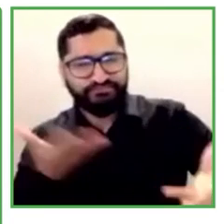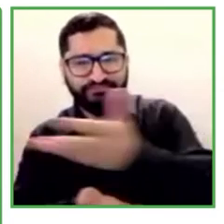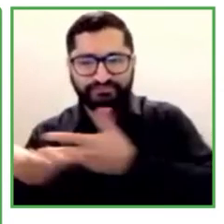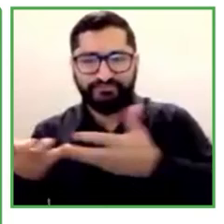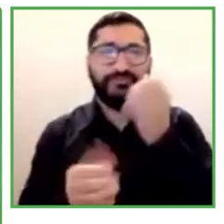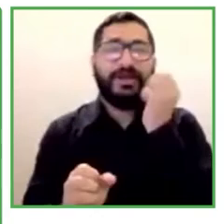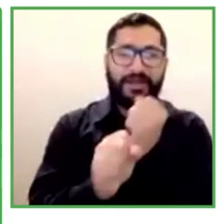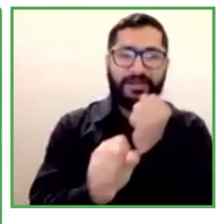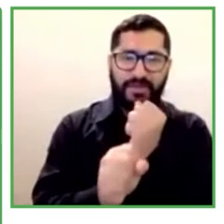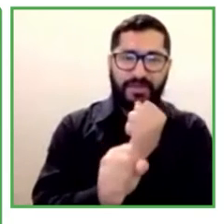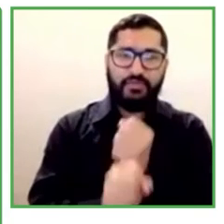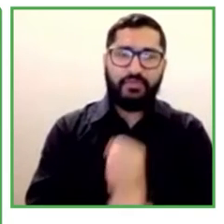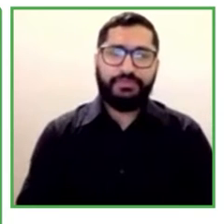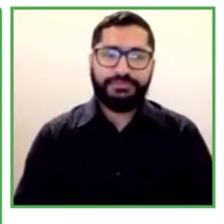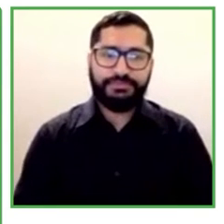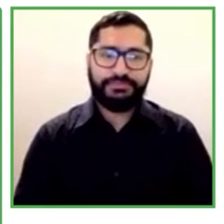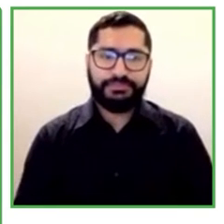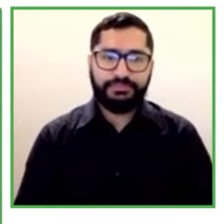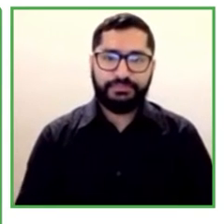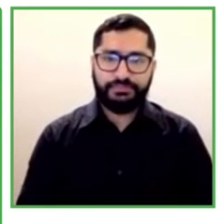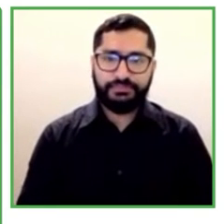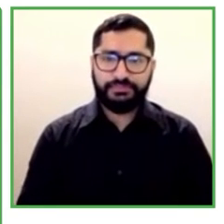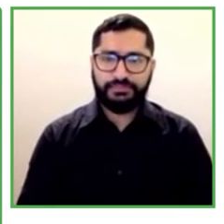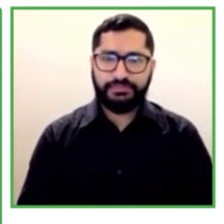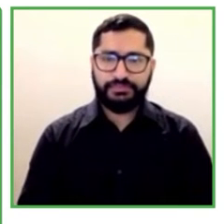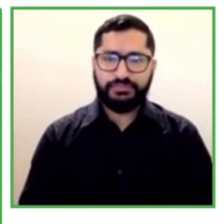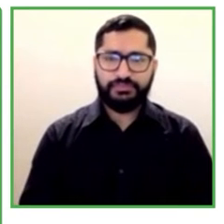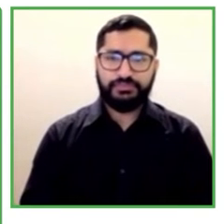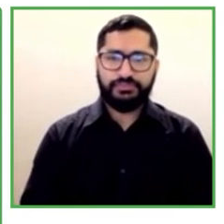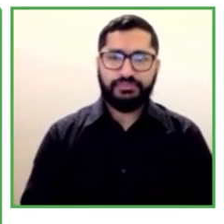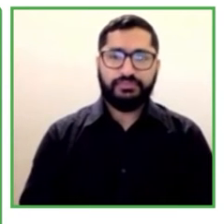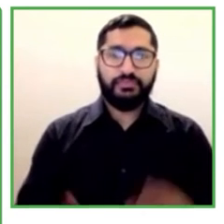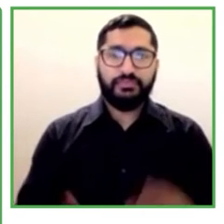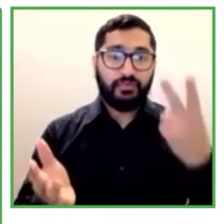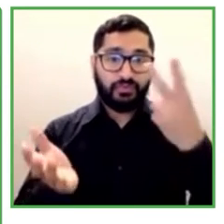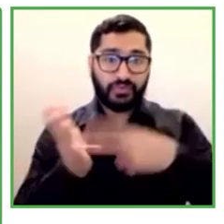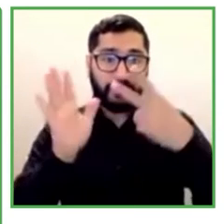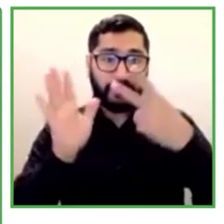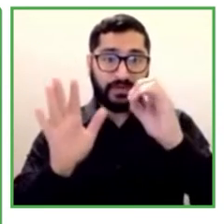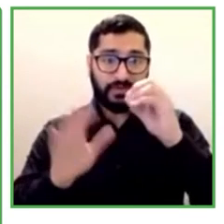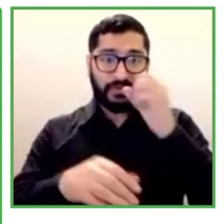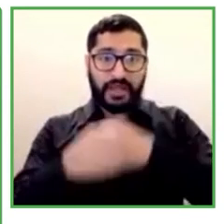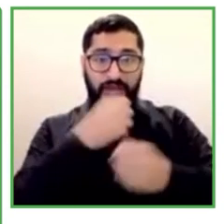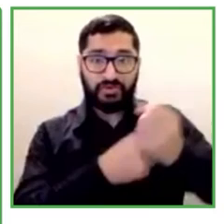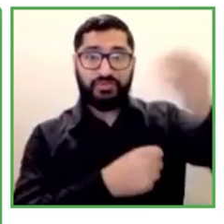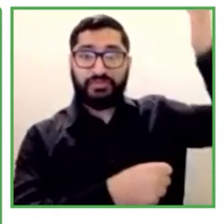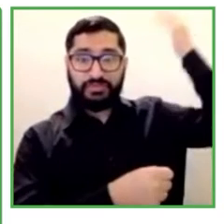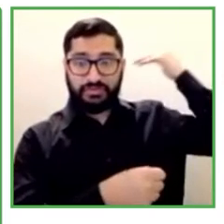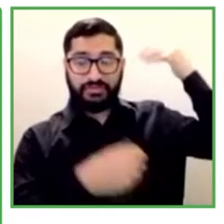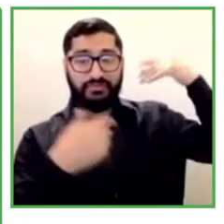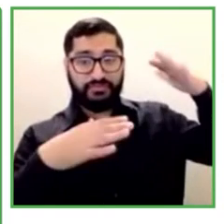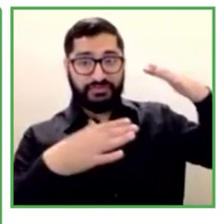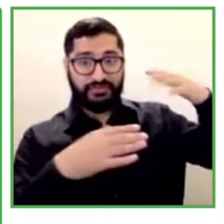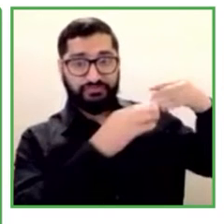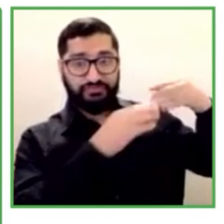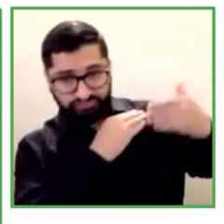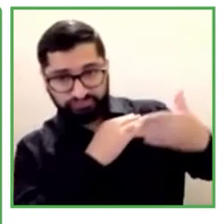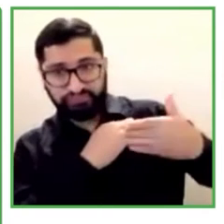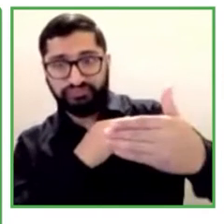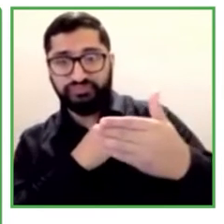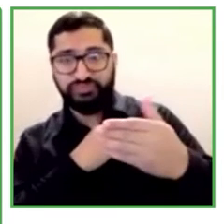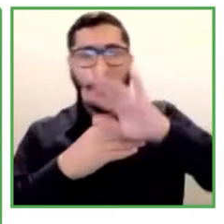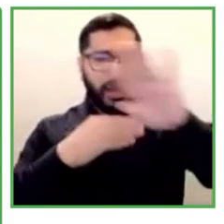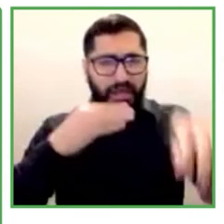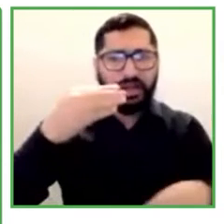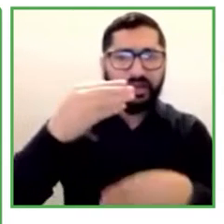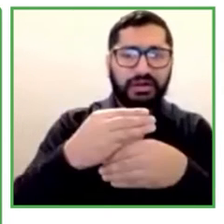En 2020... decidimos ir más allá de este programa e incluimos el programa permanente total. ¿Y qué significa esto? Que hoy día